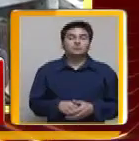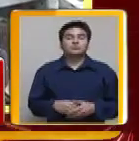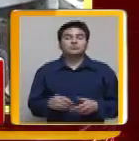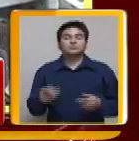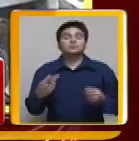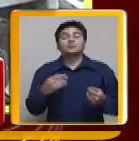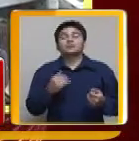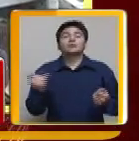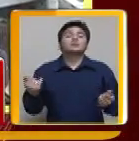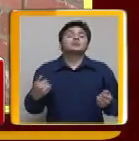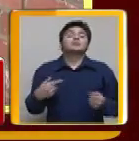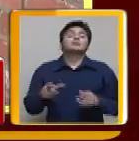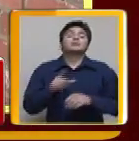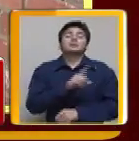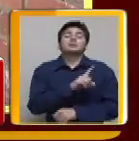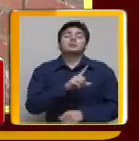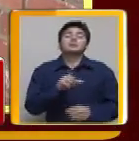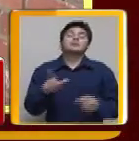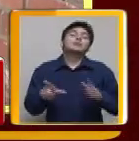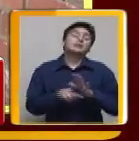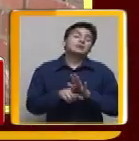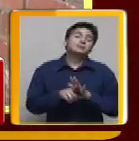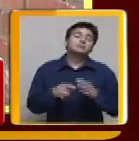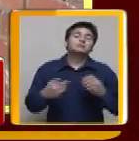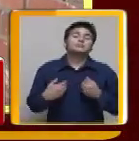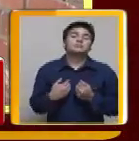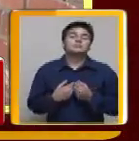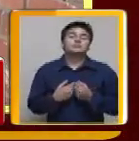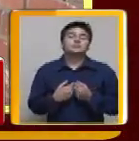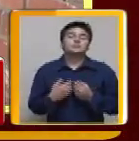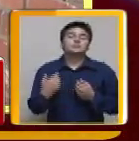el funcionamiento, como dice la Ley de Seguridad Ciudadana ahora,